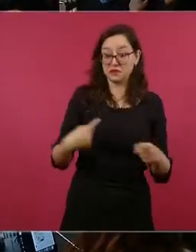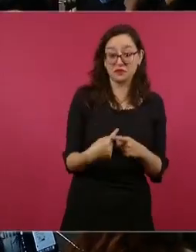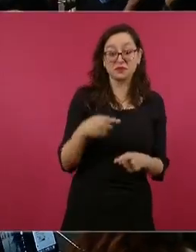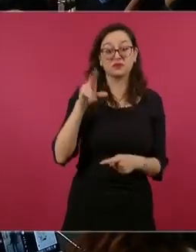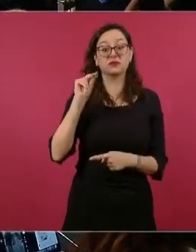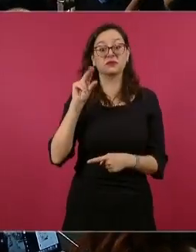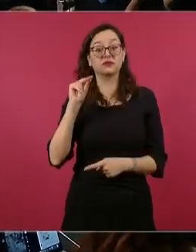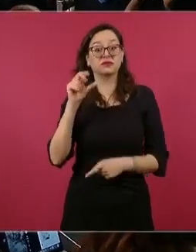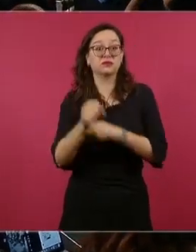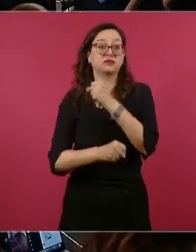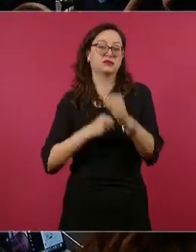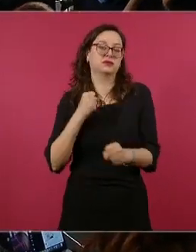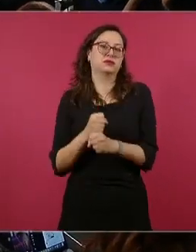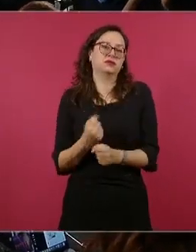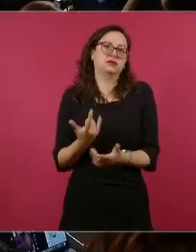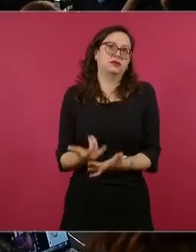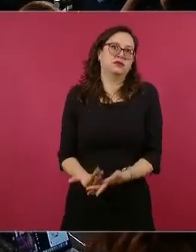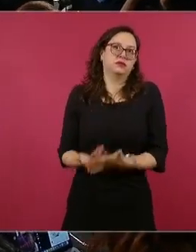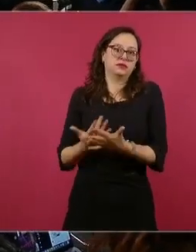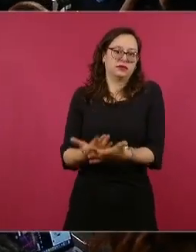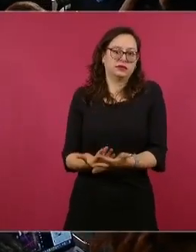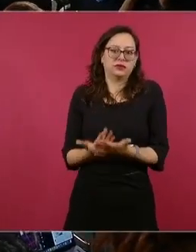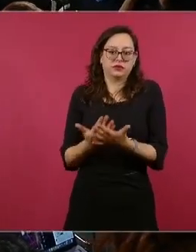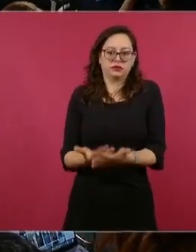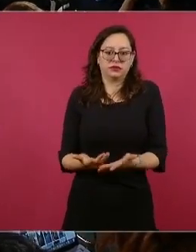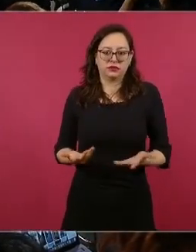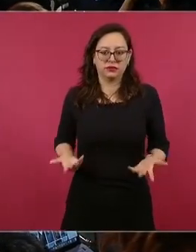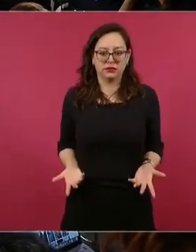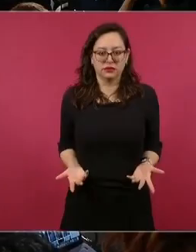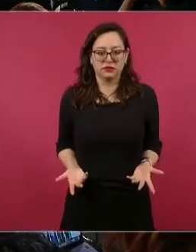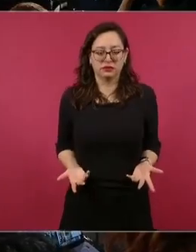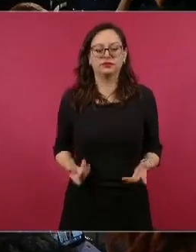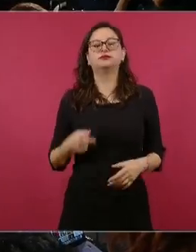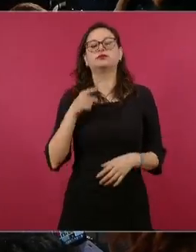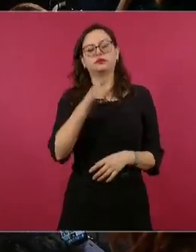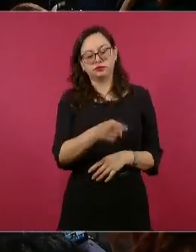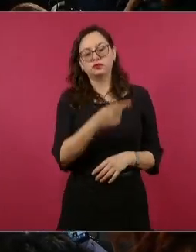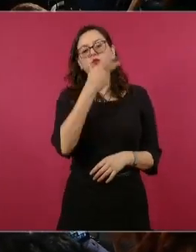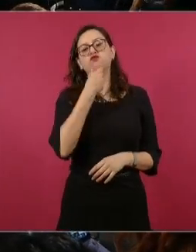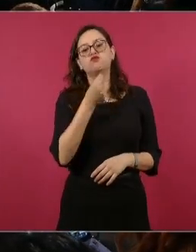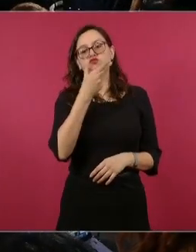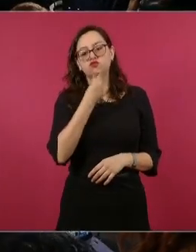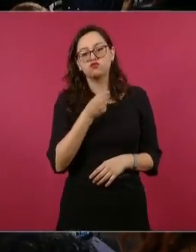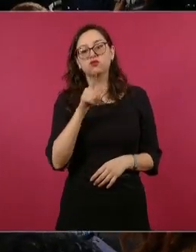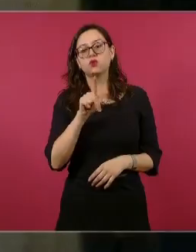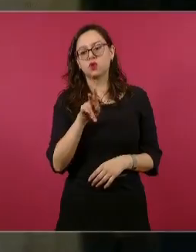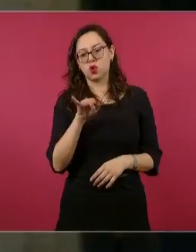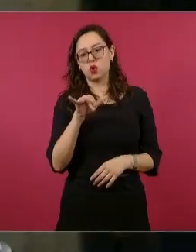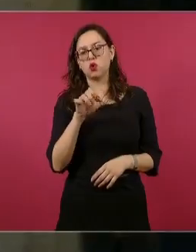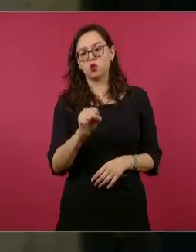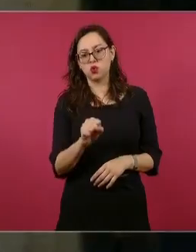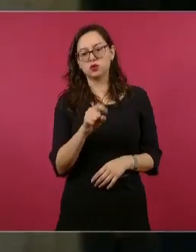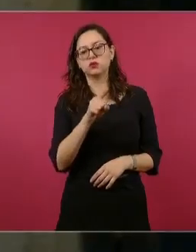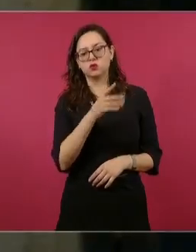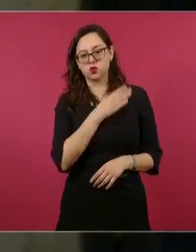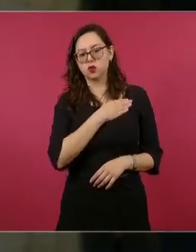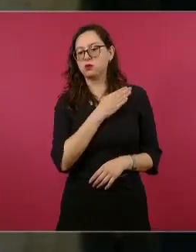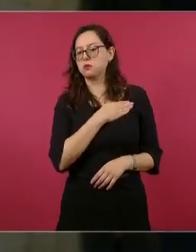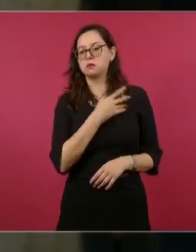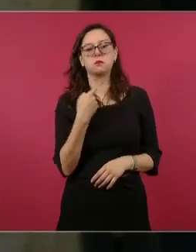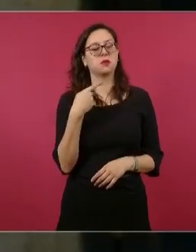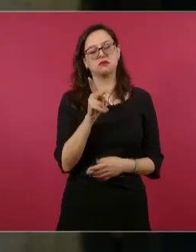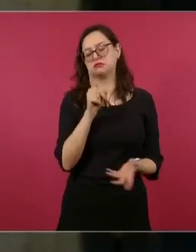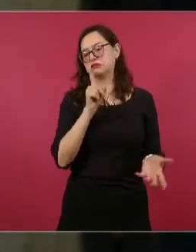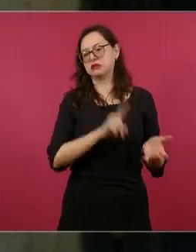Don Luis Hernández Palacios, procurador agrario, es una buena persona, pero no sabe todo lo que pasa en Jalisco,